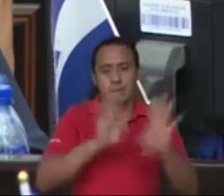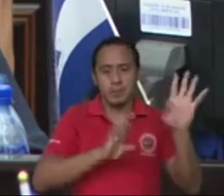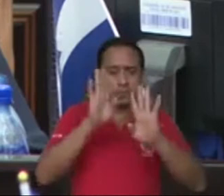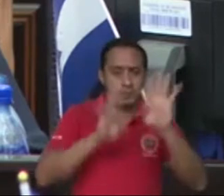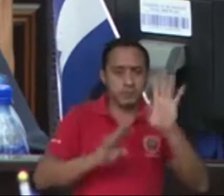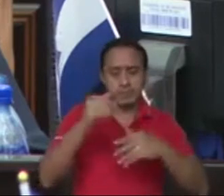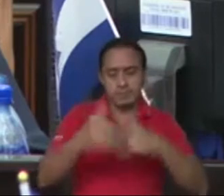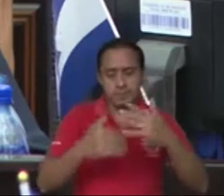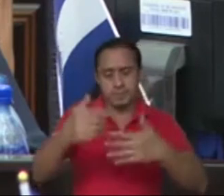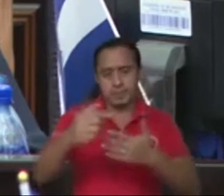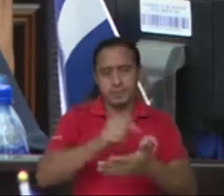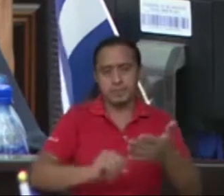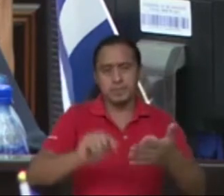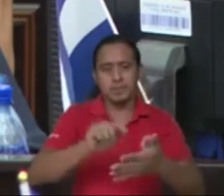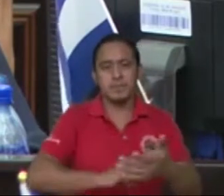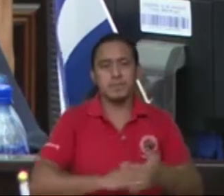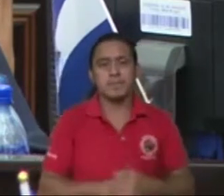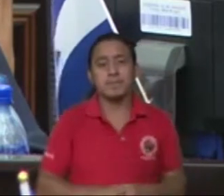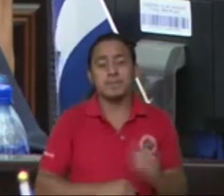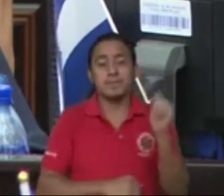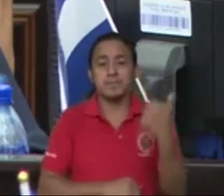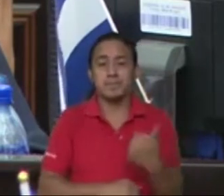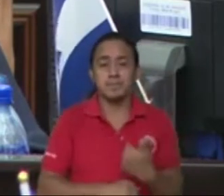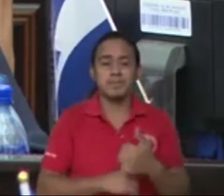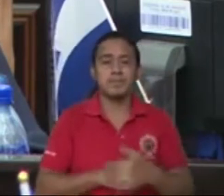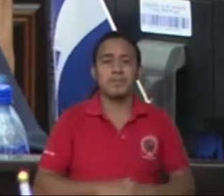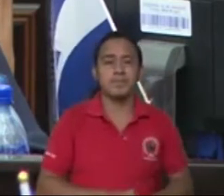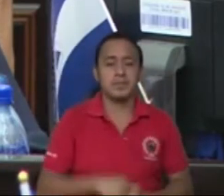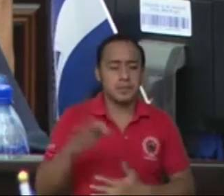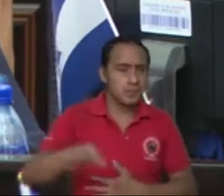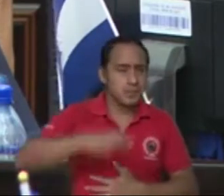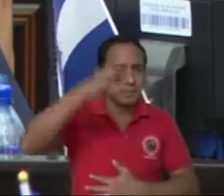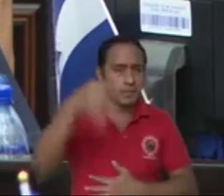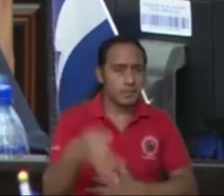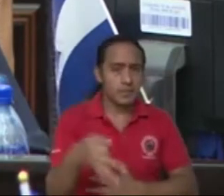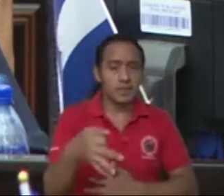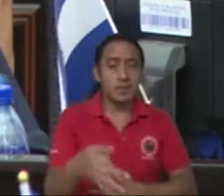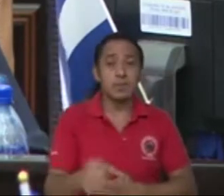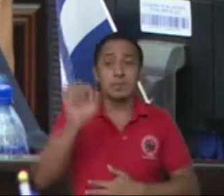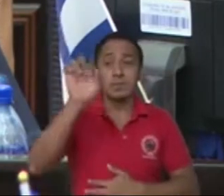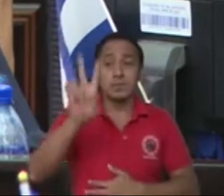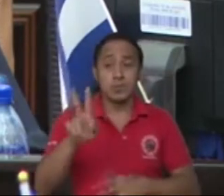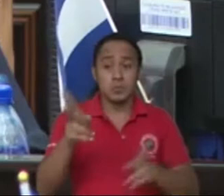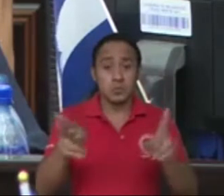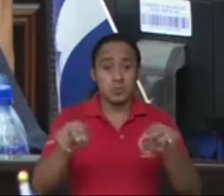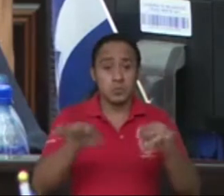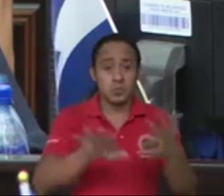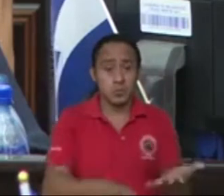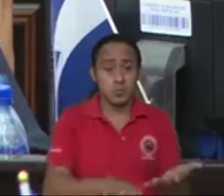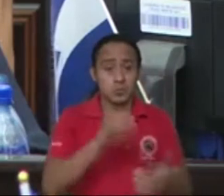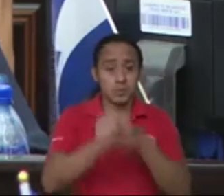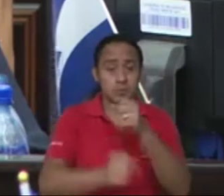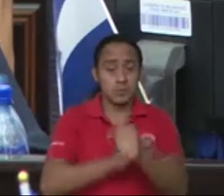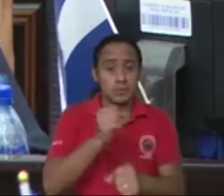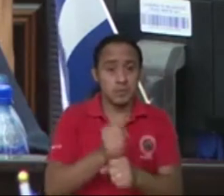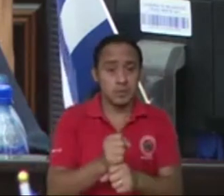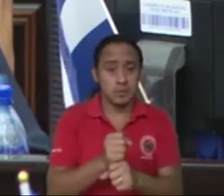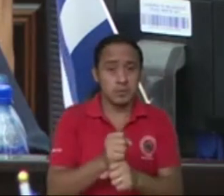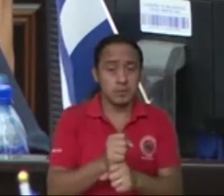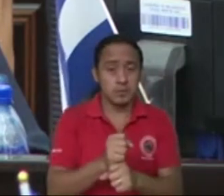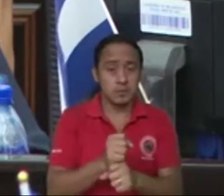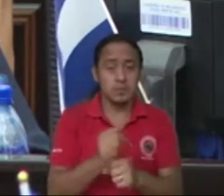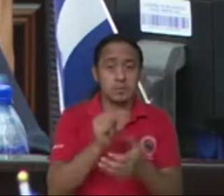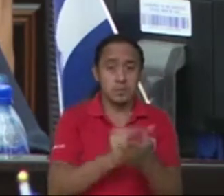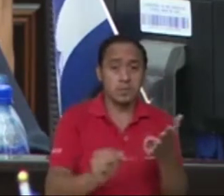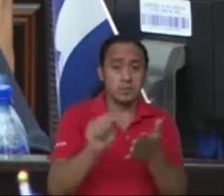los procesos electorales. 6. Garantizar que el 2 de noviembre del año en que correspondan